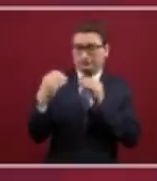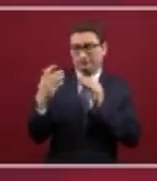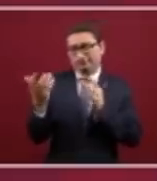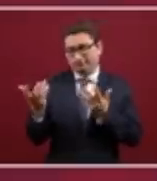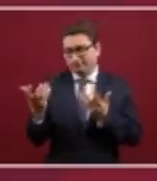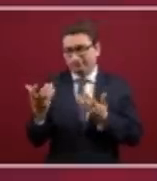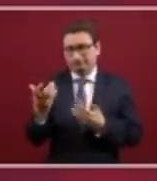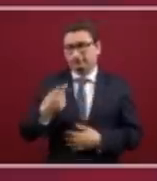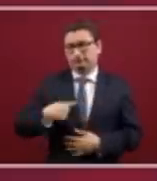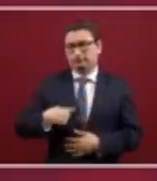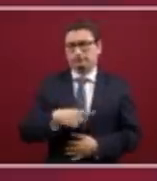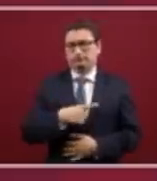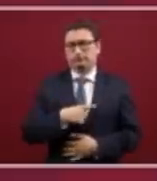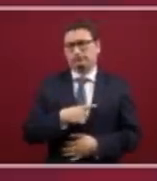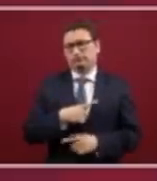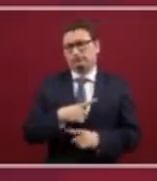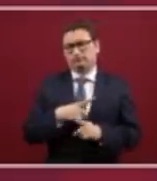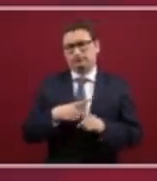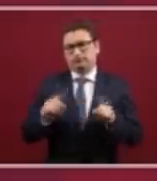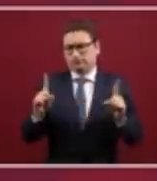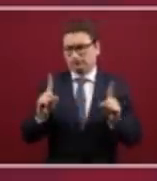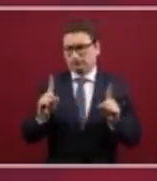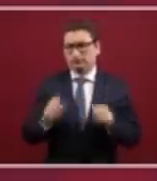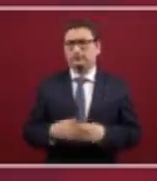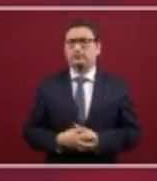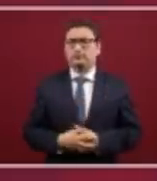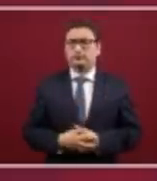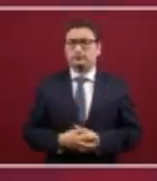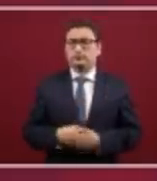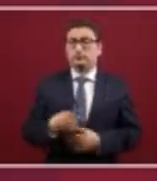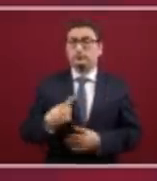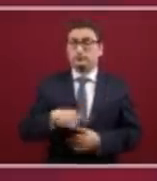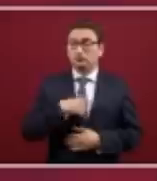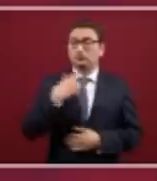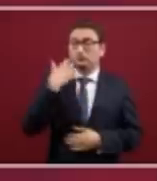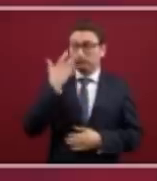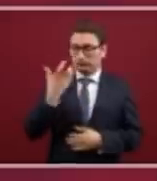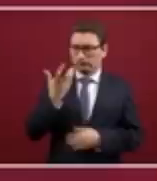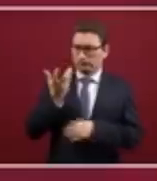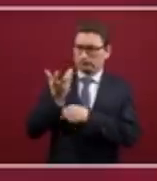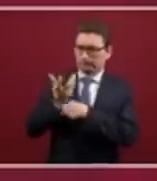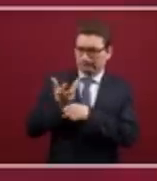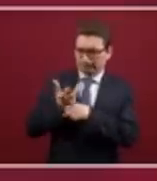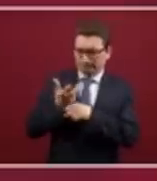nosotros vamos a cuidar la relación con